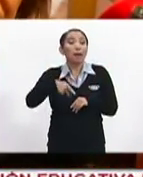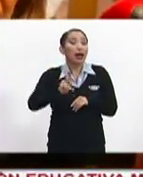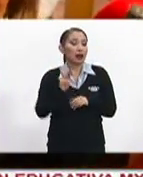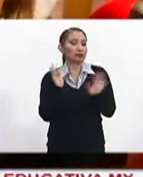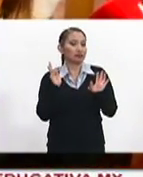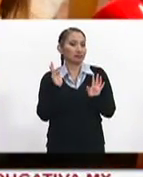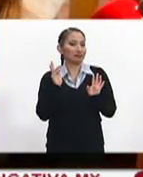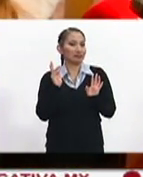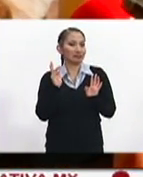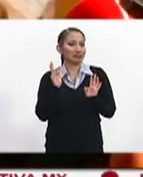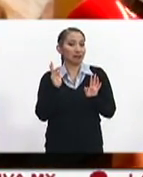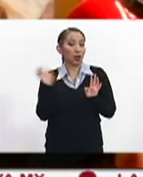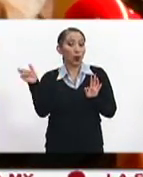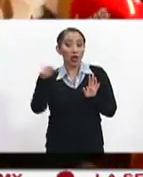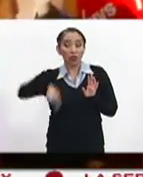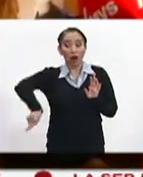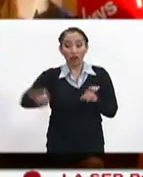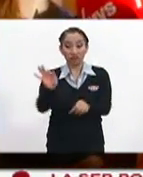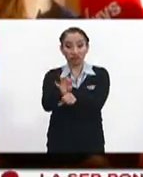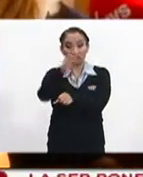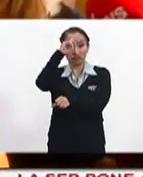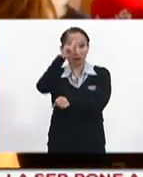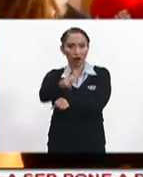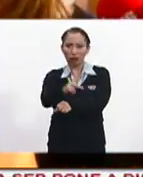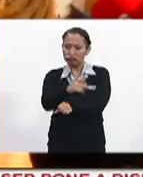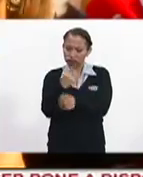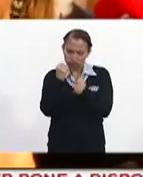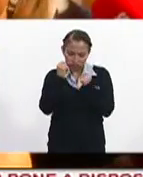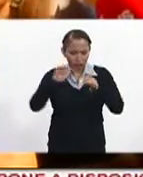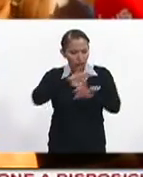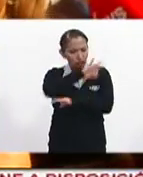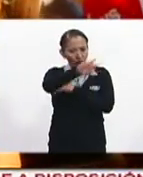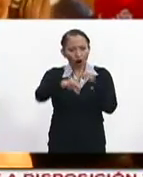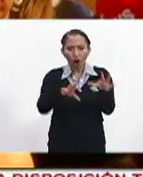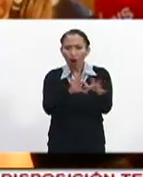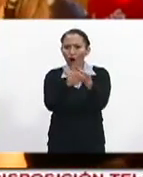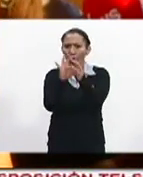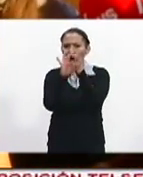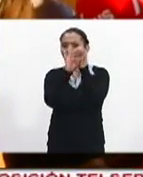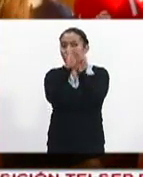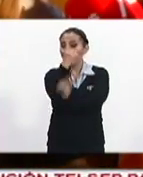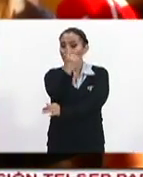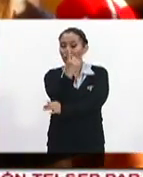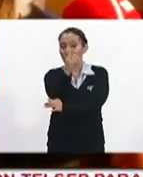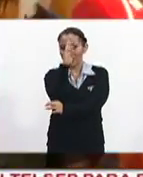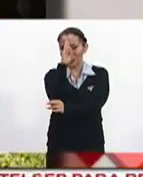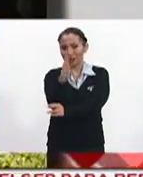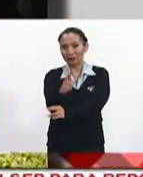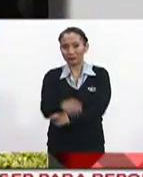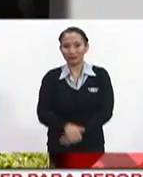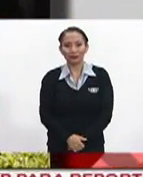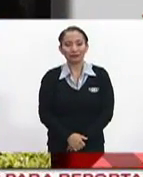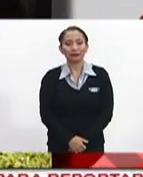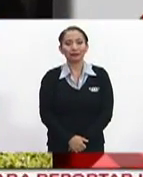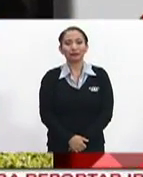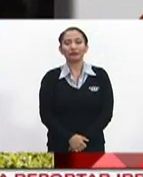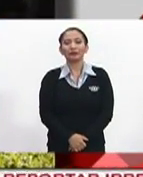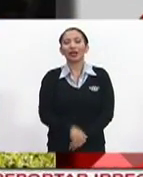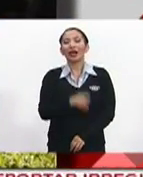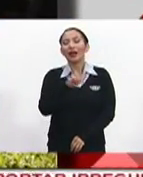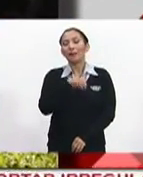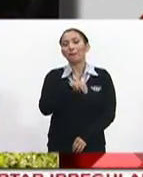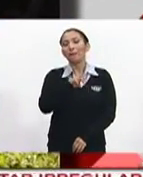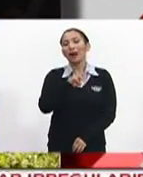Pero cuando se trata de defender a México, estamos en una sola voz y exigimos respeto.